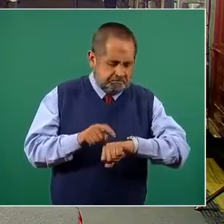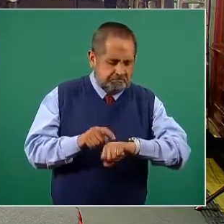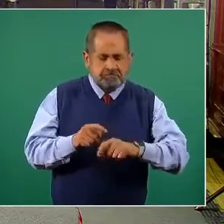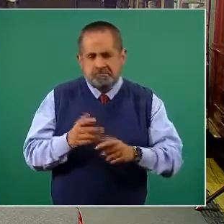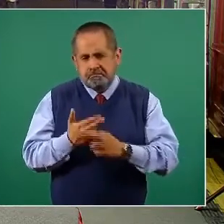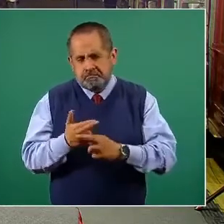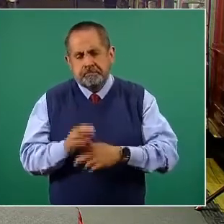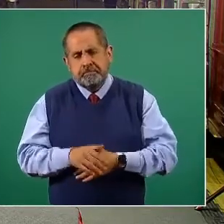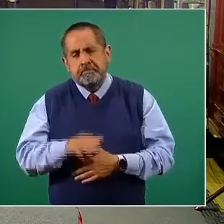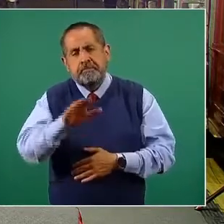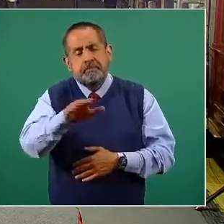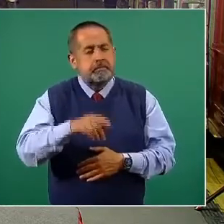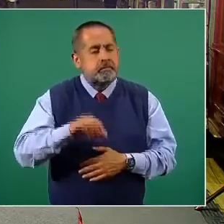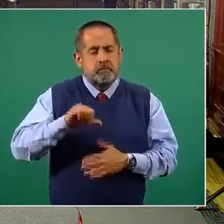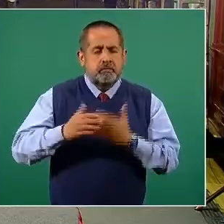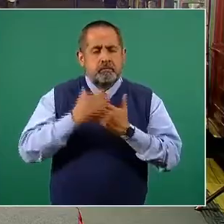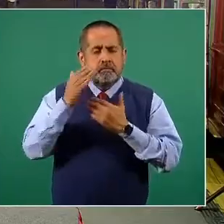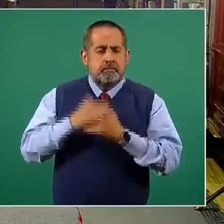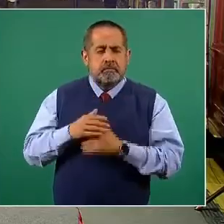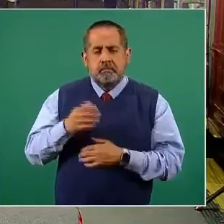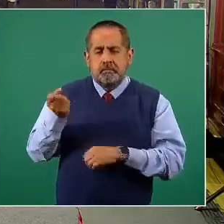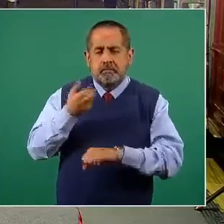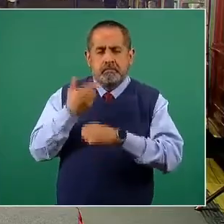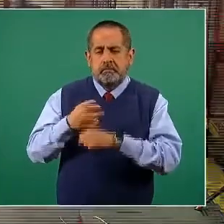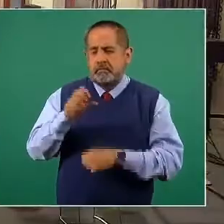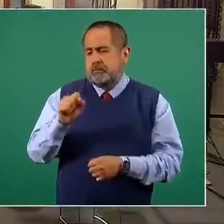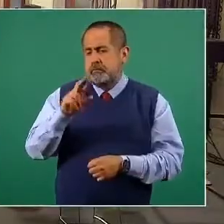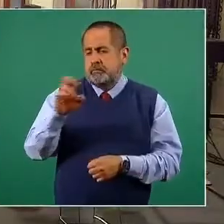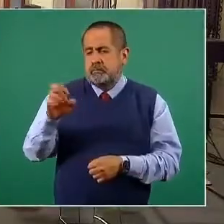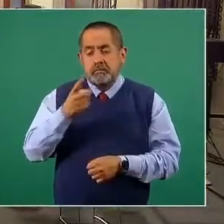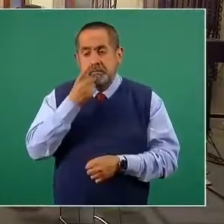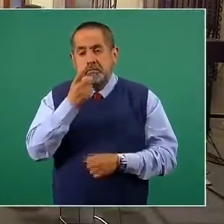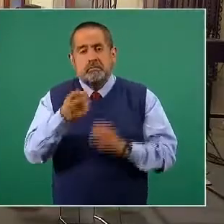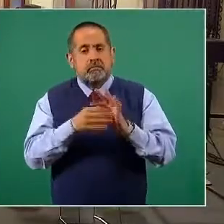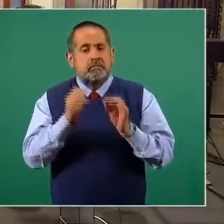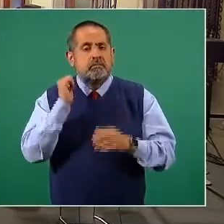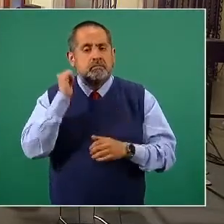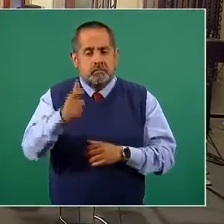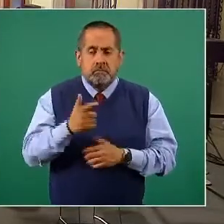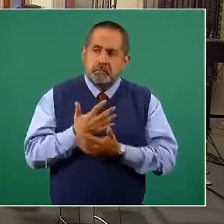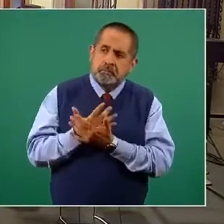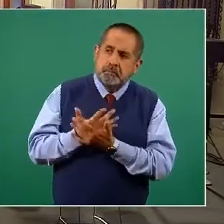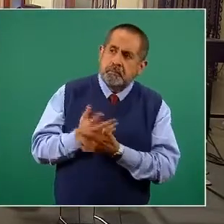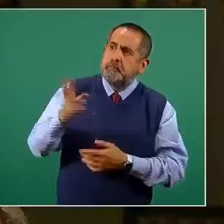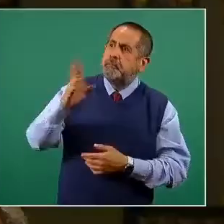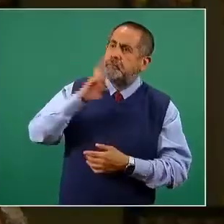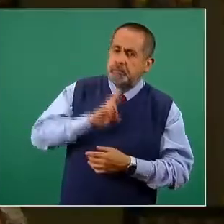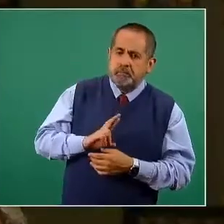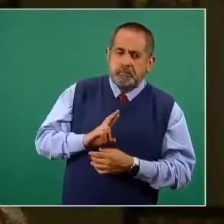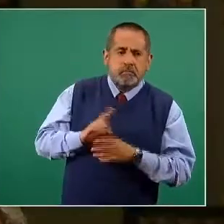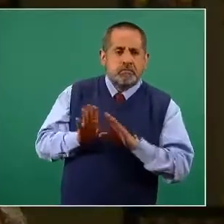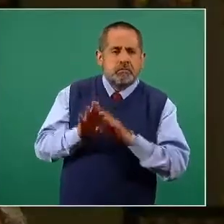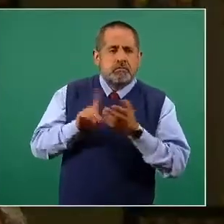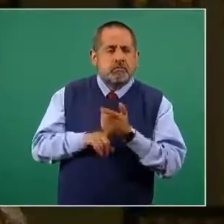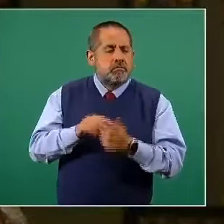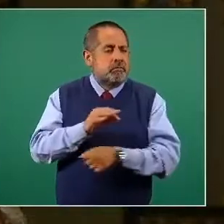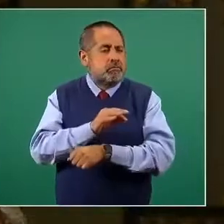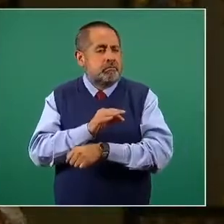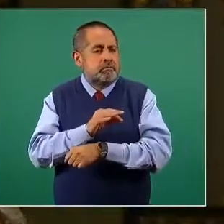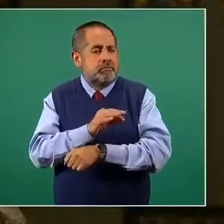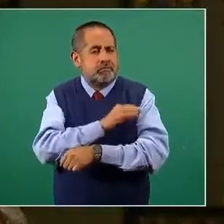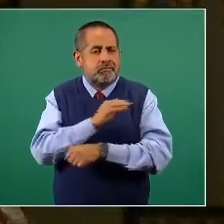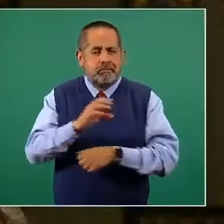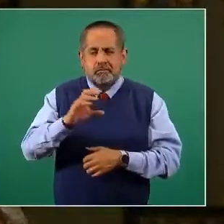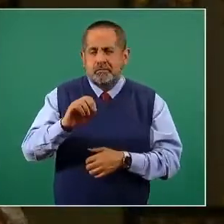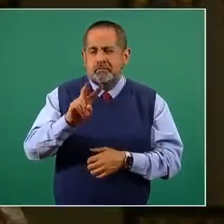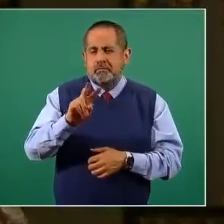canciller Marcelo Ebrard en la mañana comentó algo acerca de cierta respuesta que estaban esperando respecto a la vacuna COVAX o